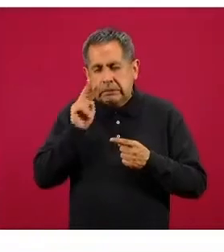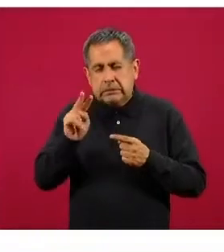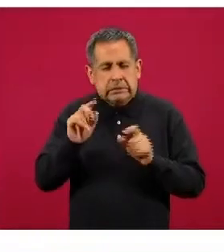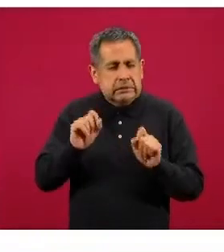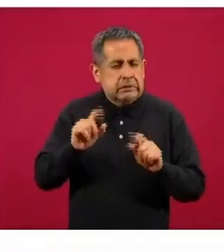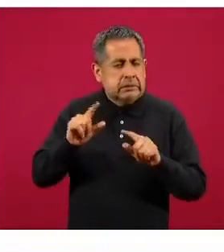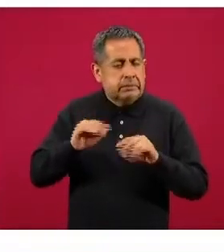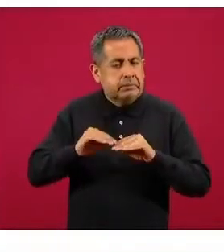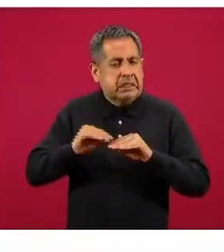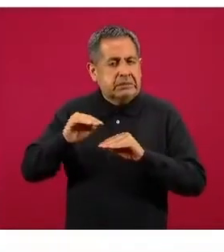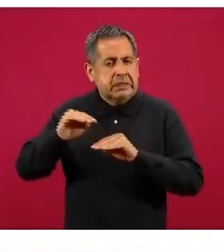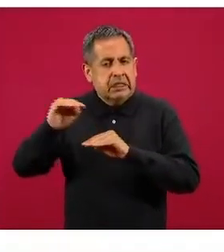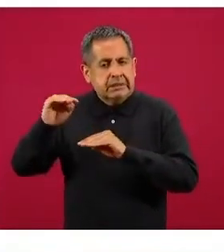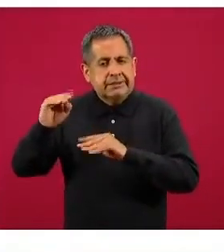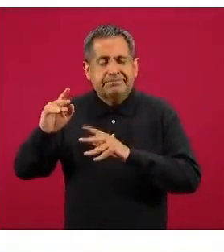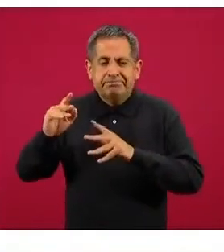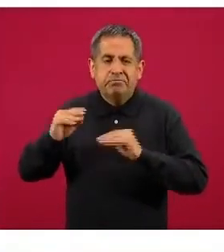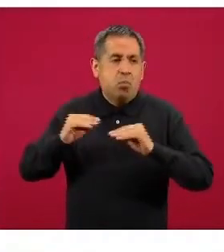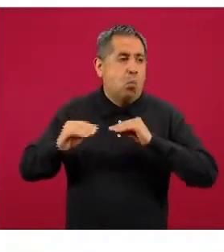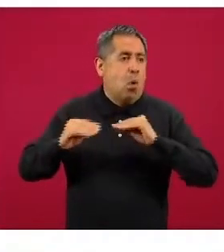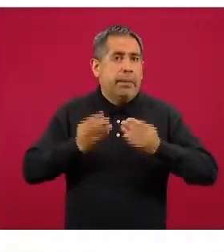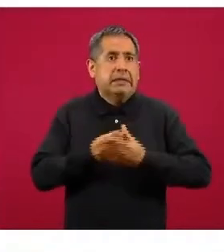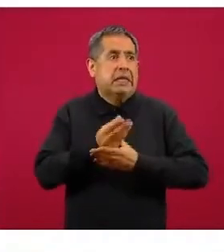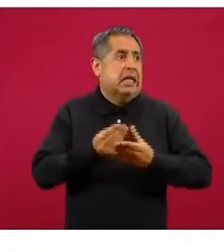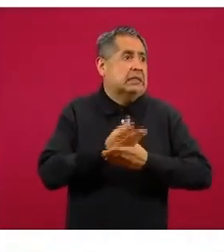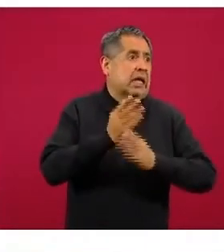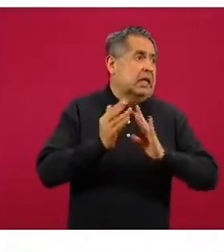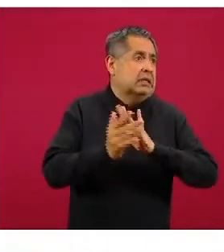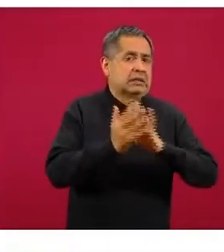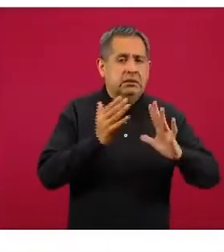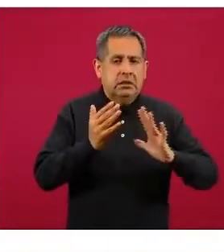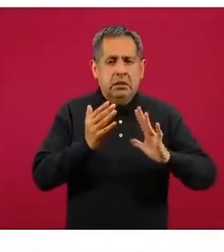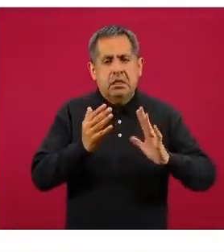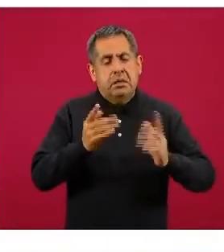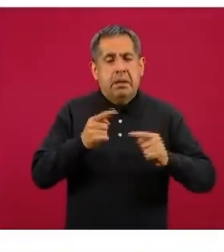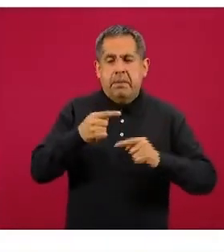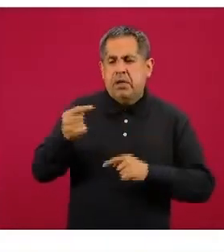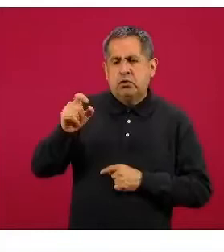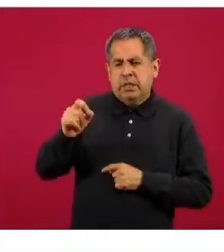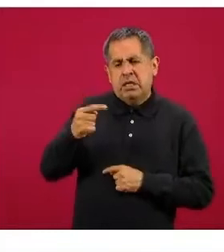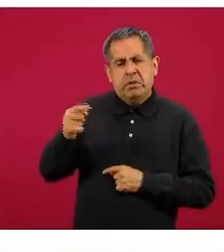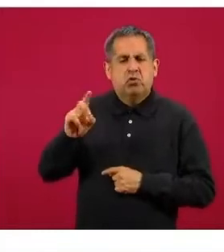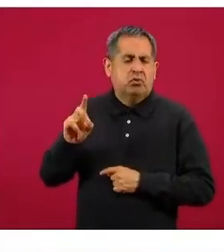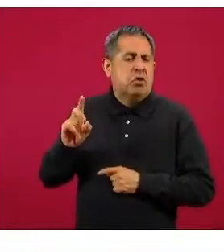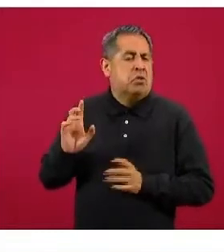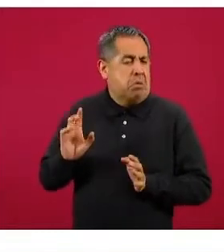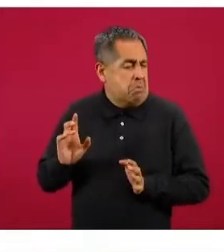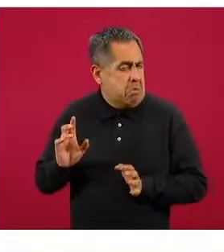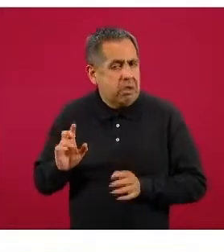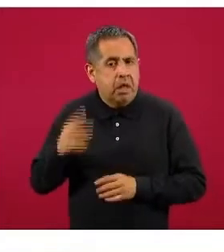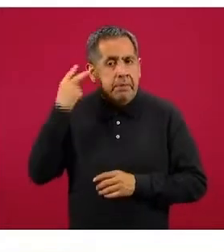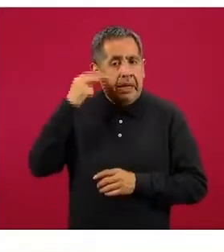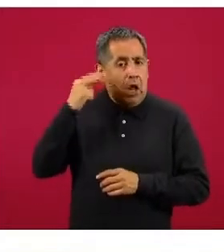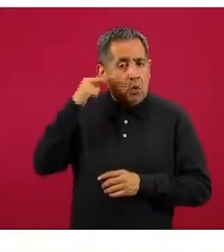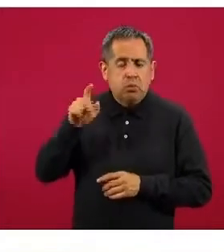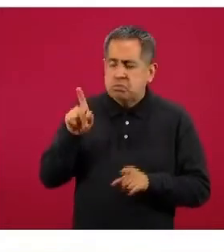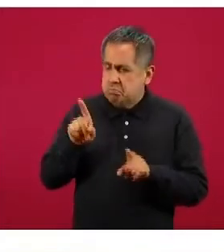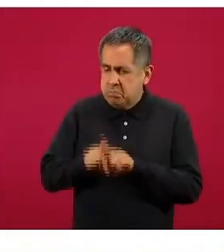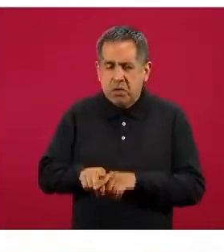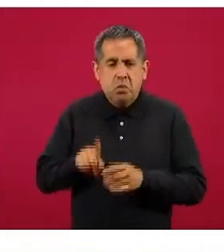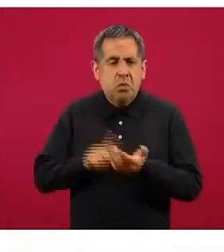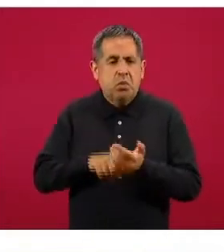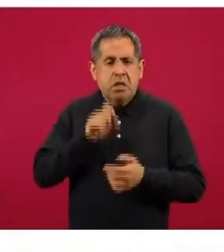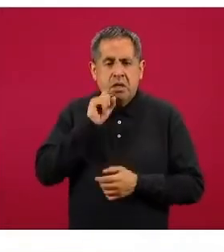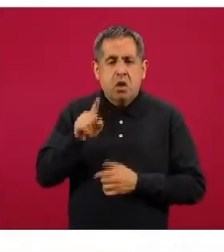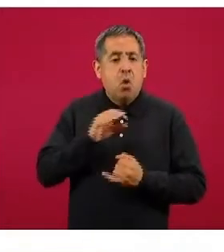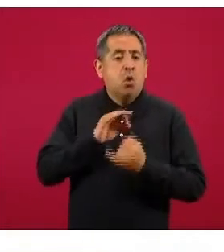en su actividad de movilidad poblacional, pero también entre menos 20 y menos 30, al igual que Veracruz. Y